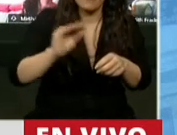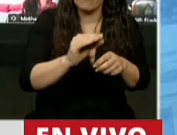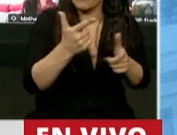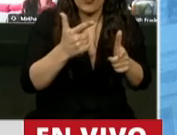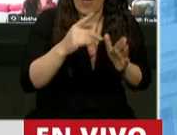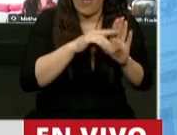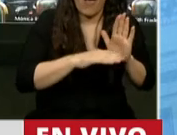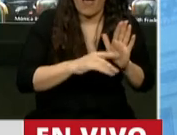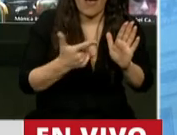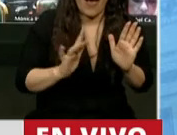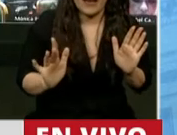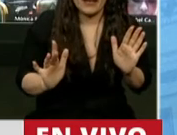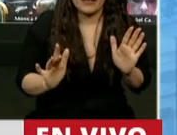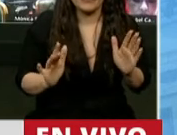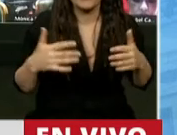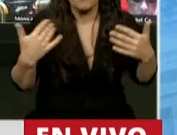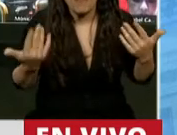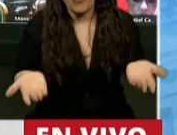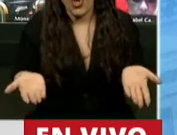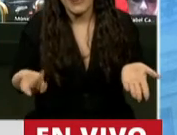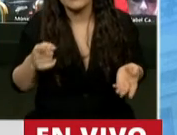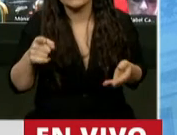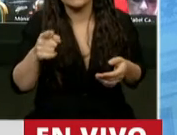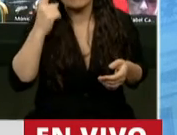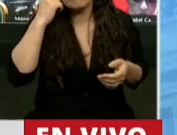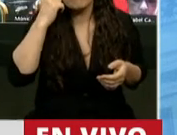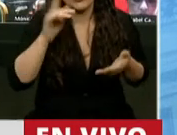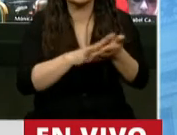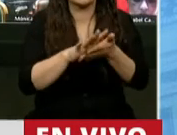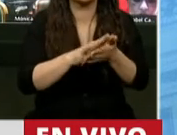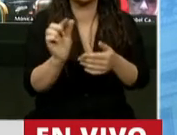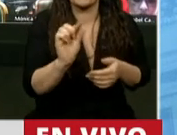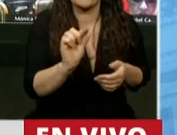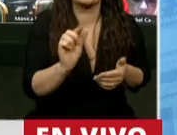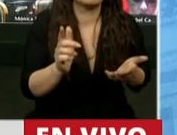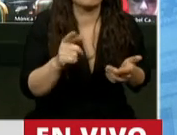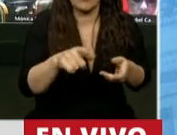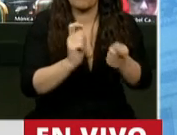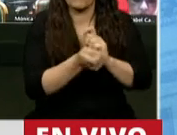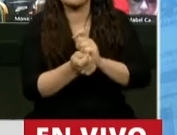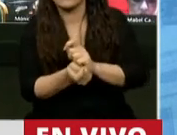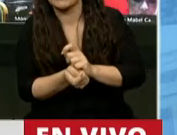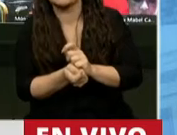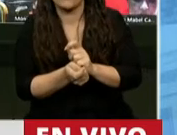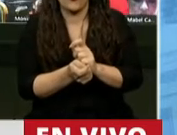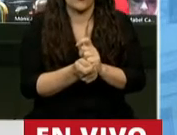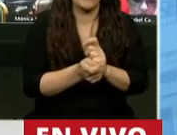por eso desconfío también de algunas de las soluciones temporales como la que se busca dar a través de las modificaciones